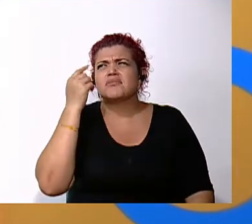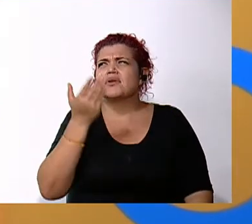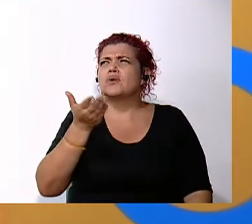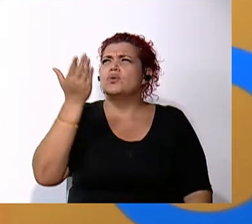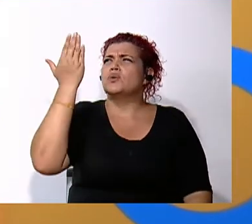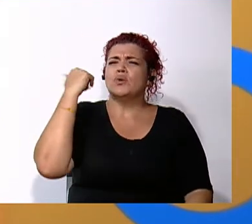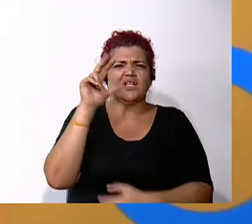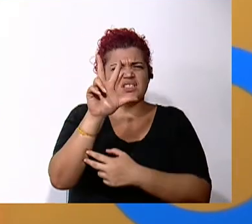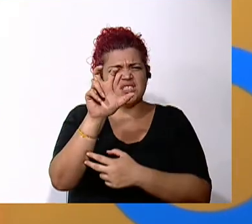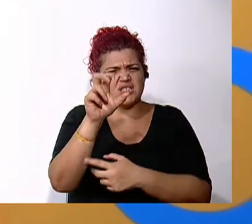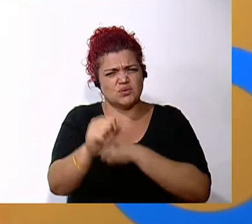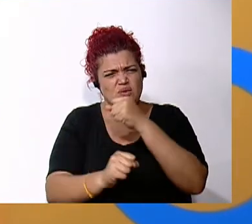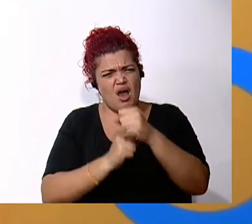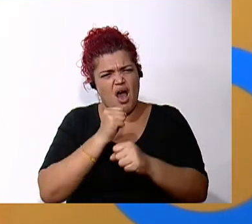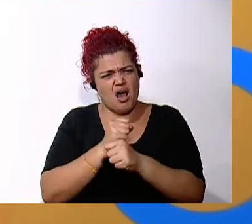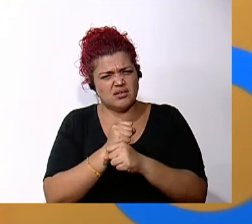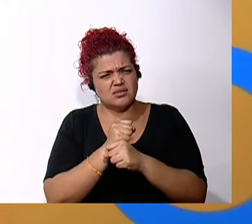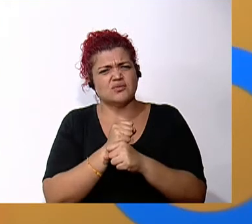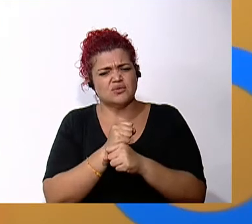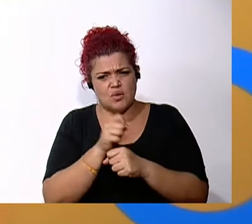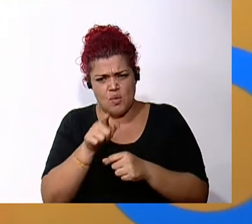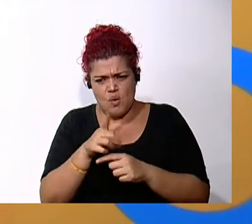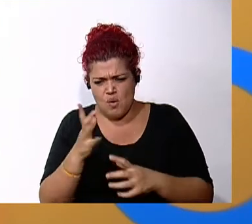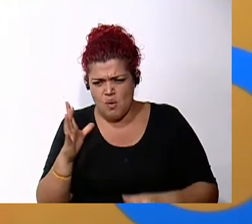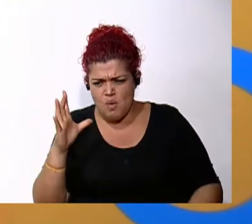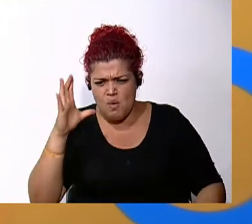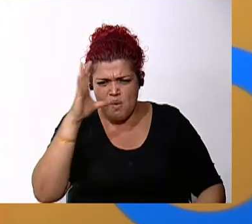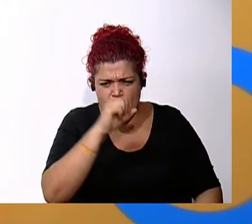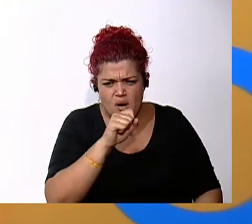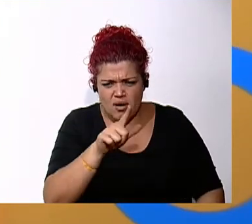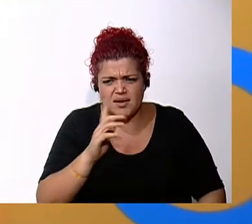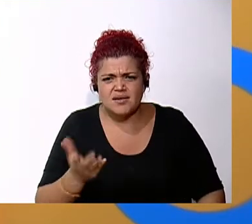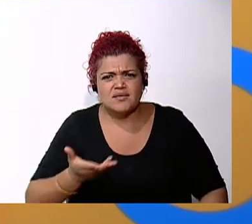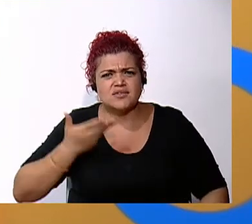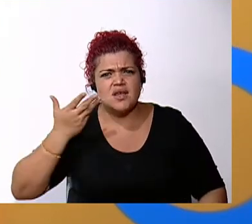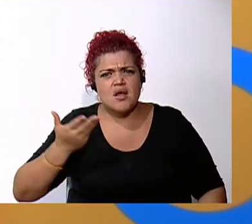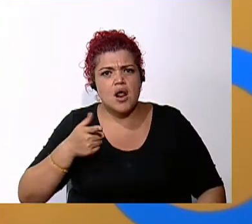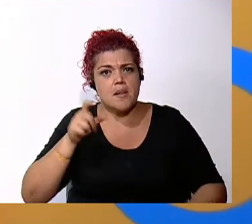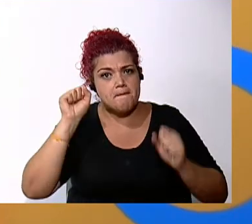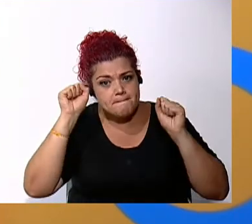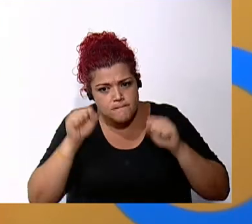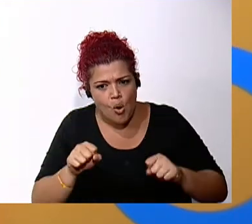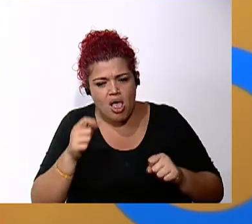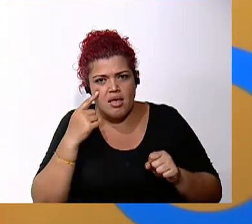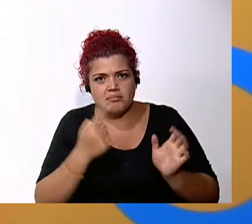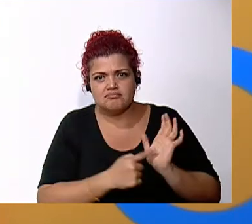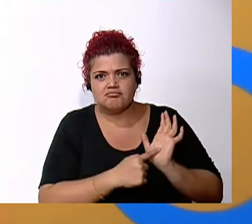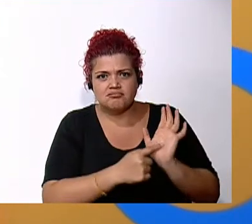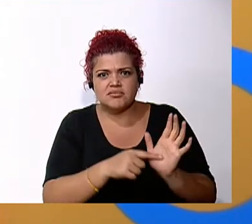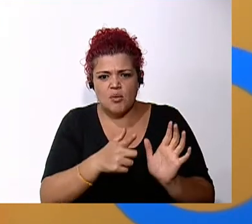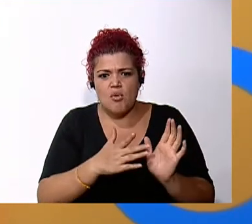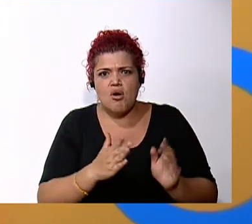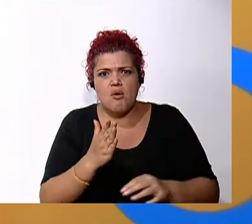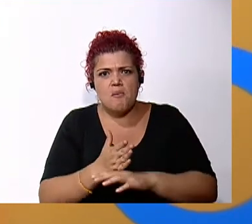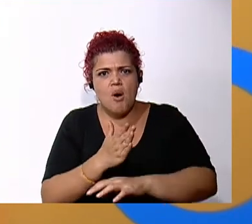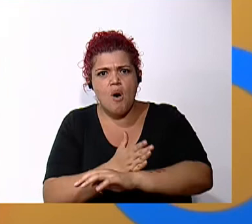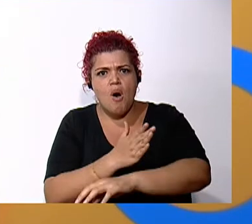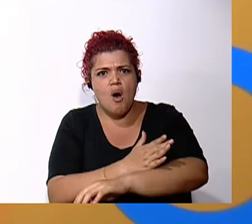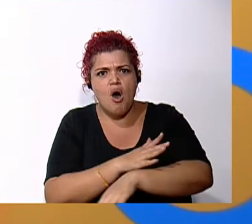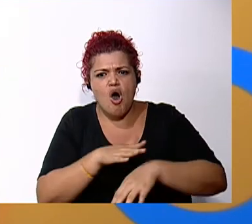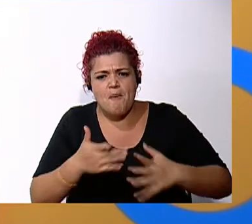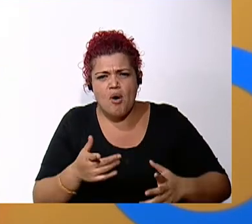300 años, y se le llamó así el descubridor del oxígeno, él pudo evidenciar en todo este proceso